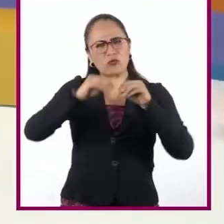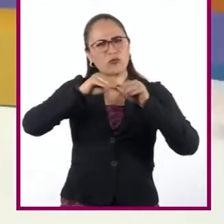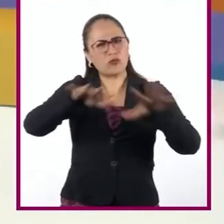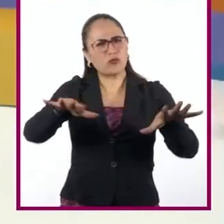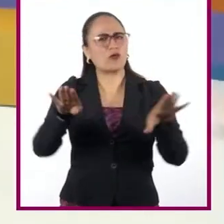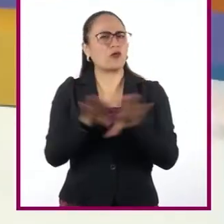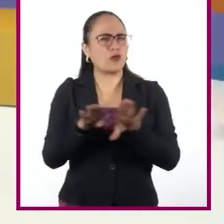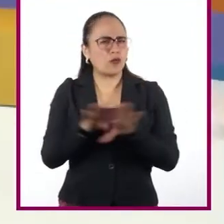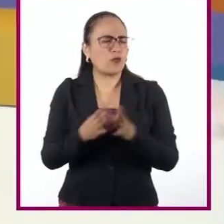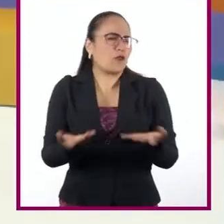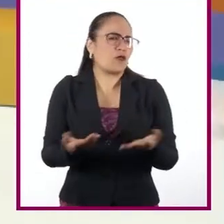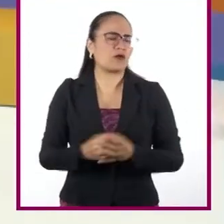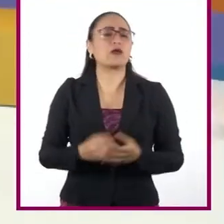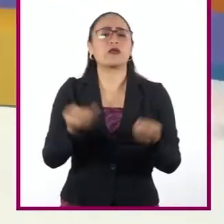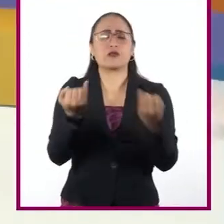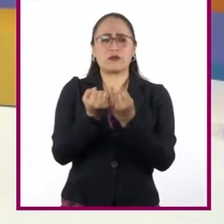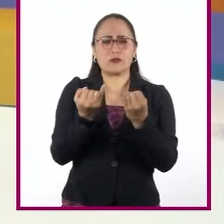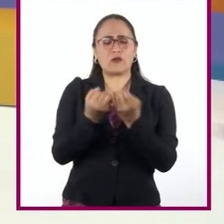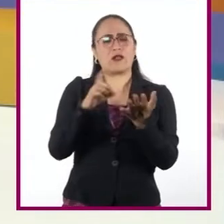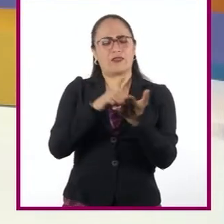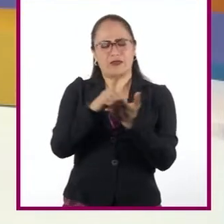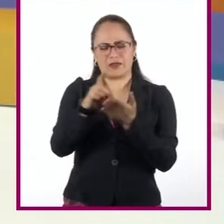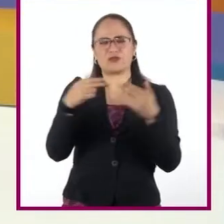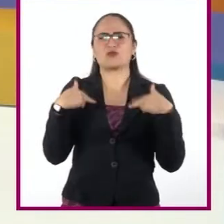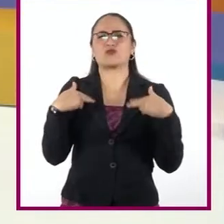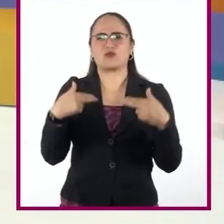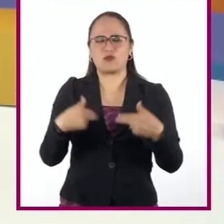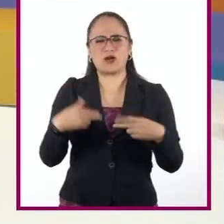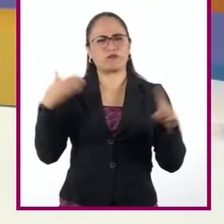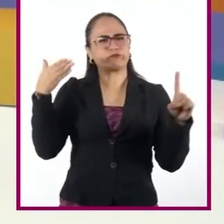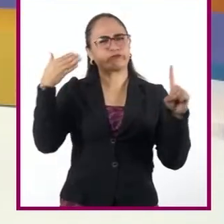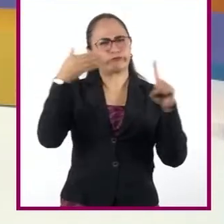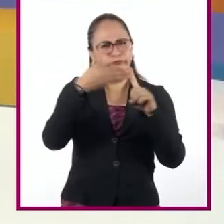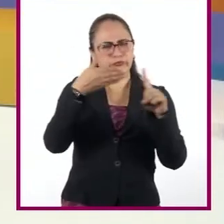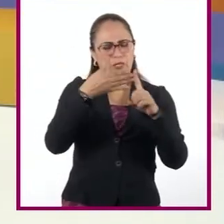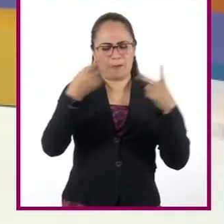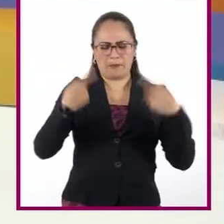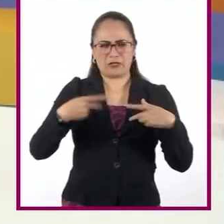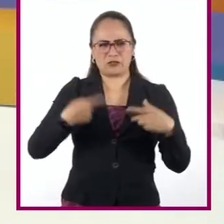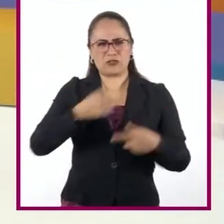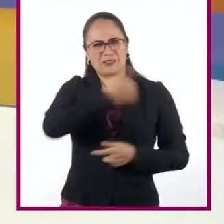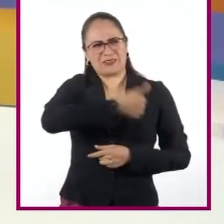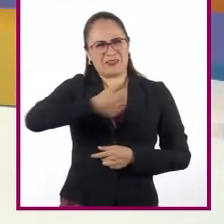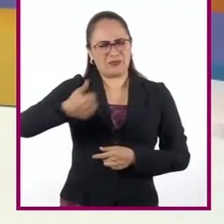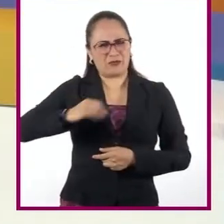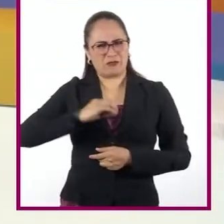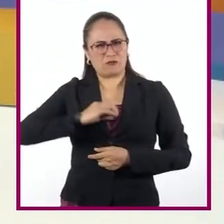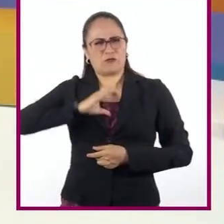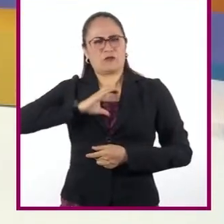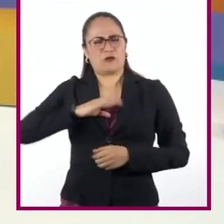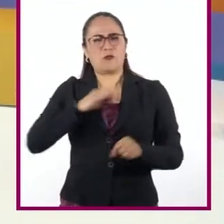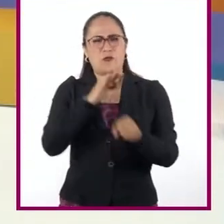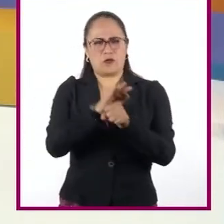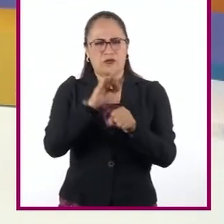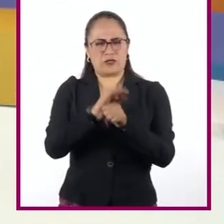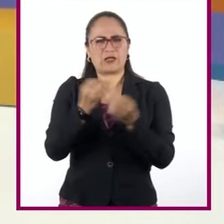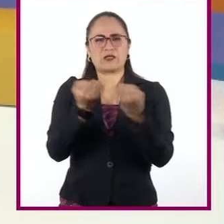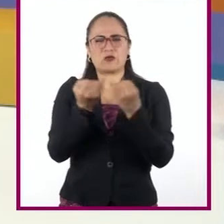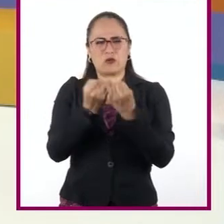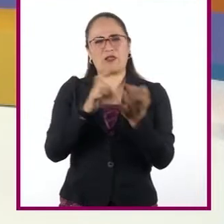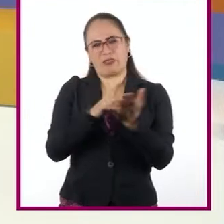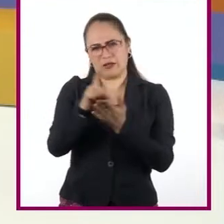los derechos humanos tienen como fin proteger la dignidad de las personas y sus derechos para la